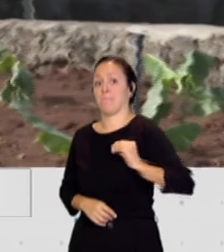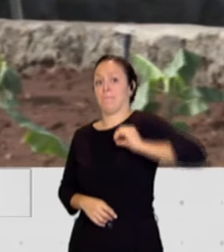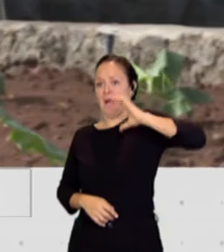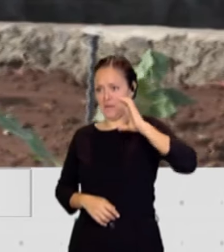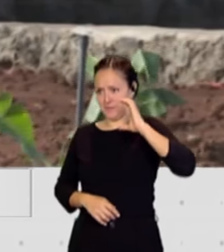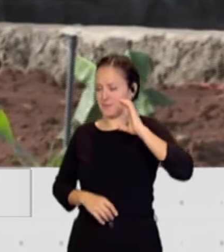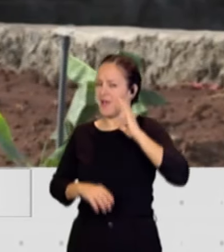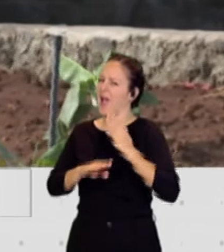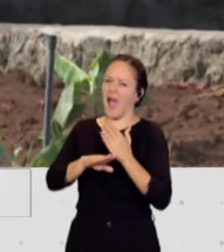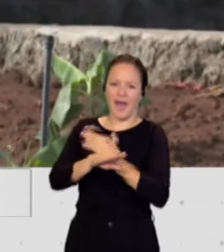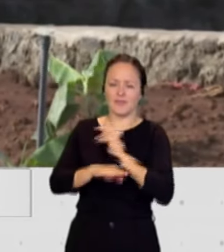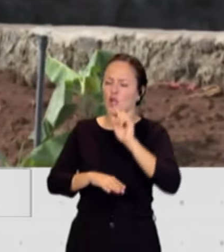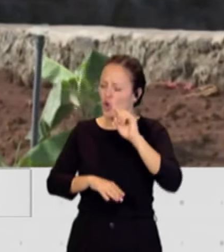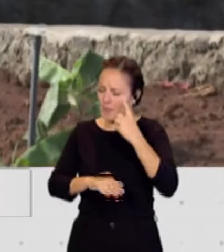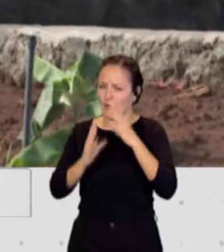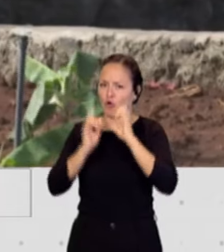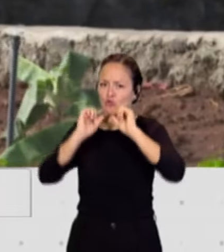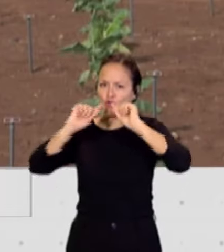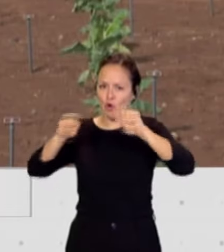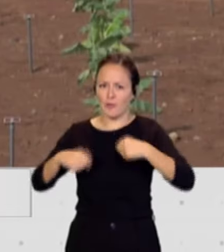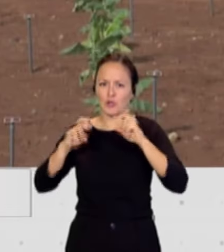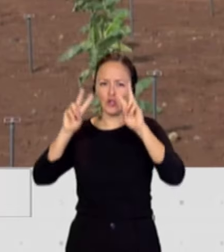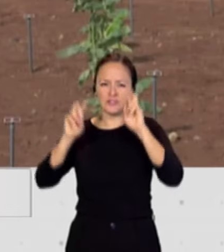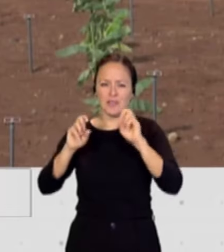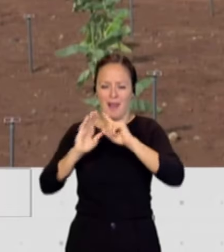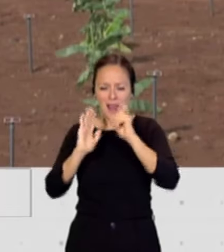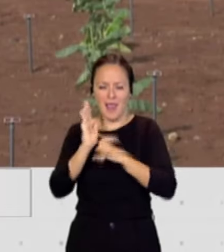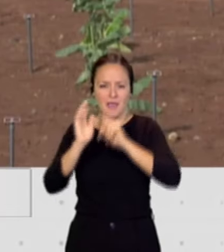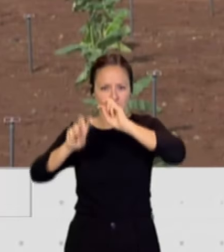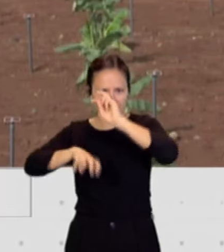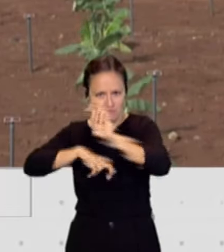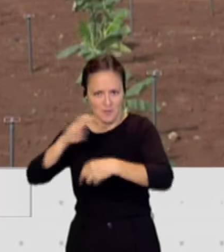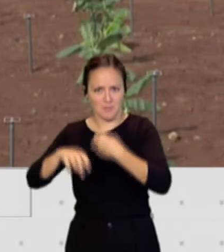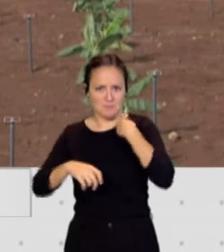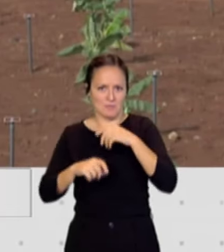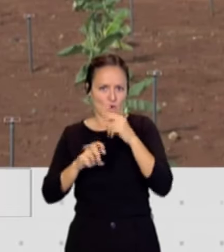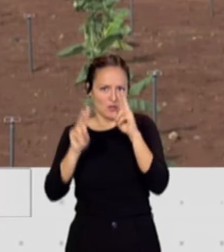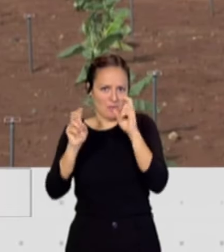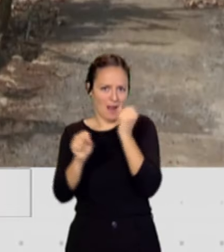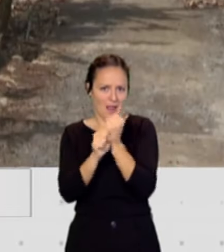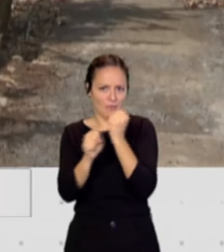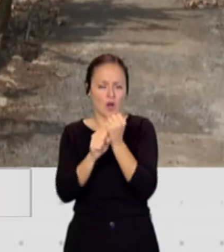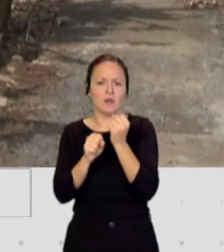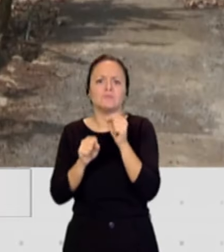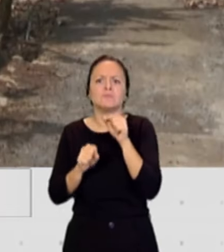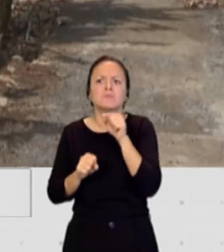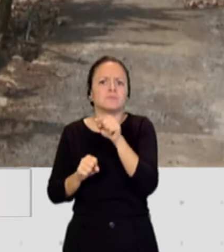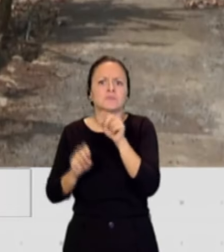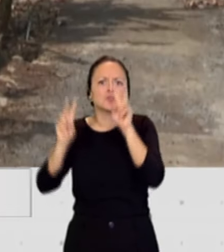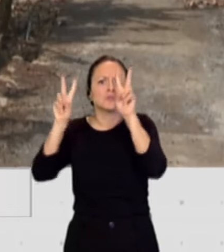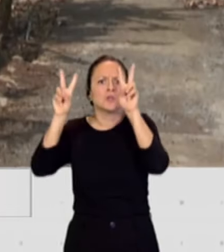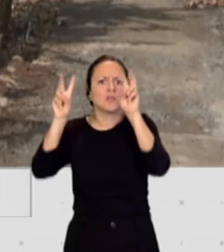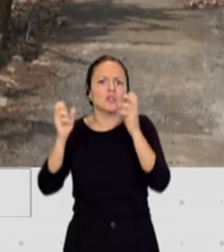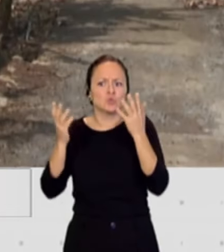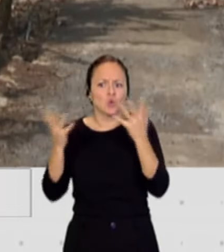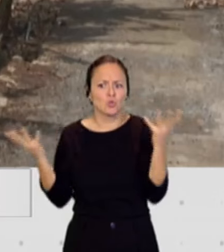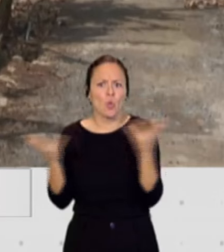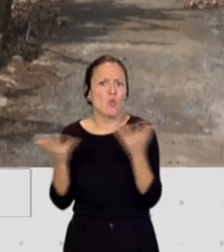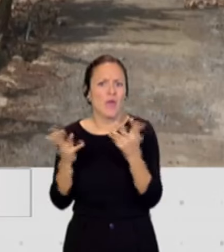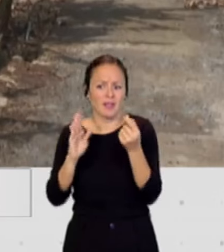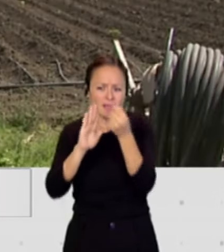usted que lo prioritario es actualizar eh la legislación el convenio la legislación laboral Cuáles son esos asuntos más urgentes que hay que